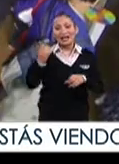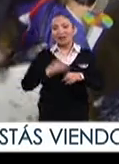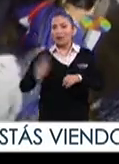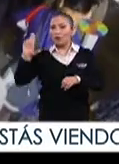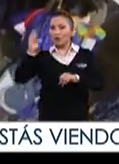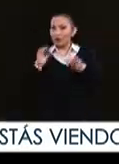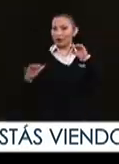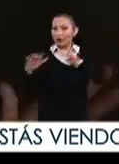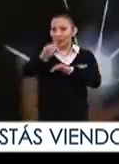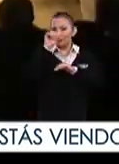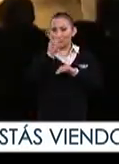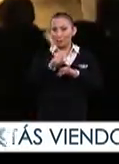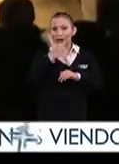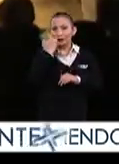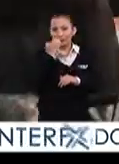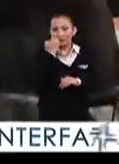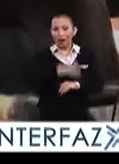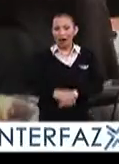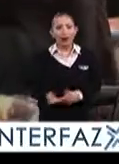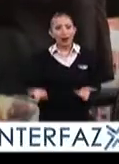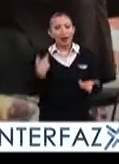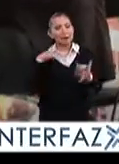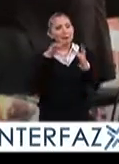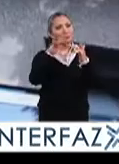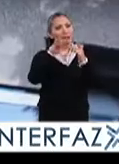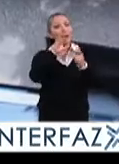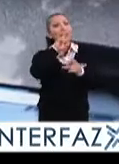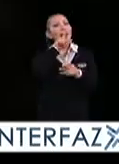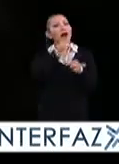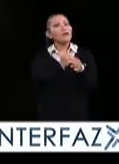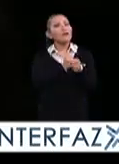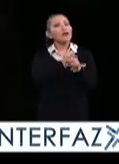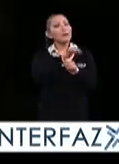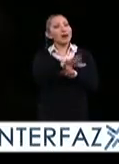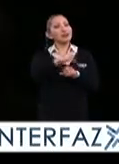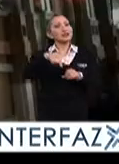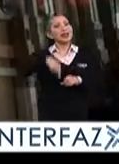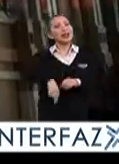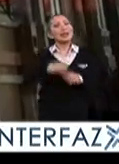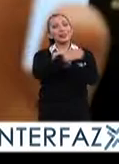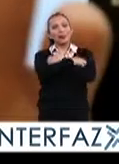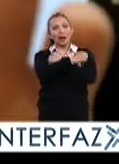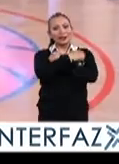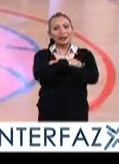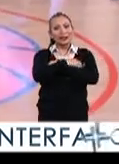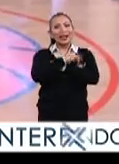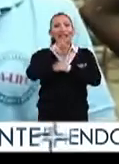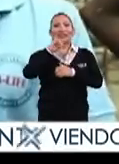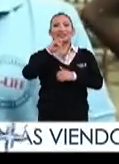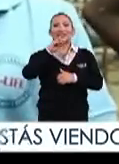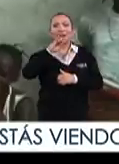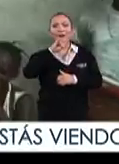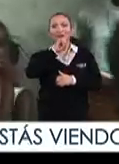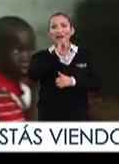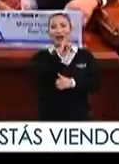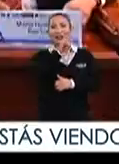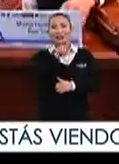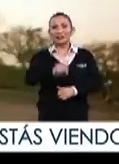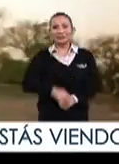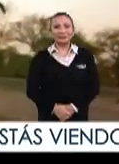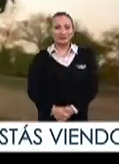nivel superior de esta casa de estudios. Conéctate con lo mejor de la información en educación. Quédate en